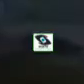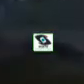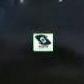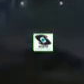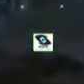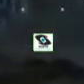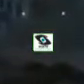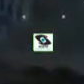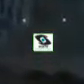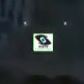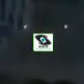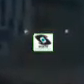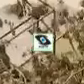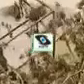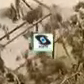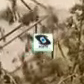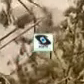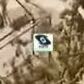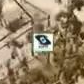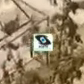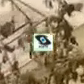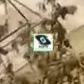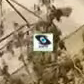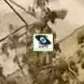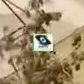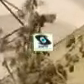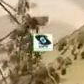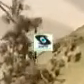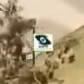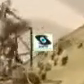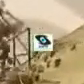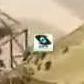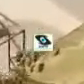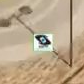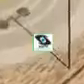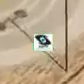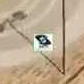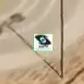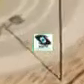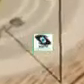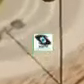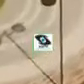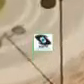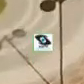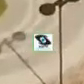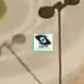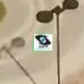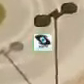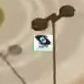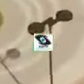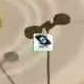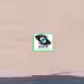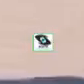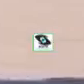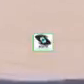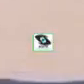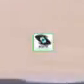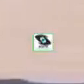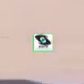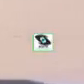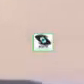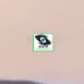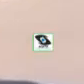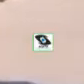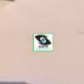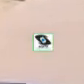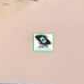Aeropuerto Internacional Felipe Ángeles, se ejecutaron obras de mejoramiento urbano en 13 municipios de la zona metropolitana del Valle de